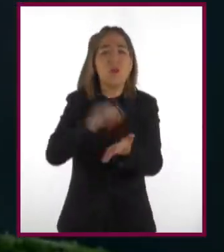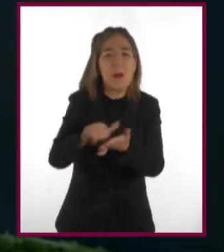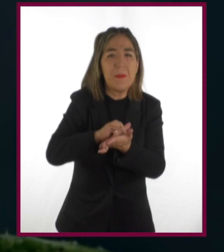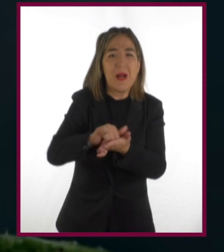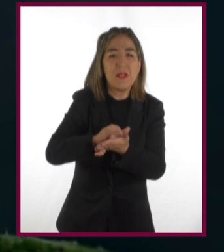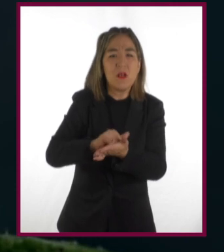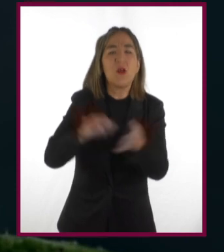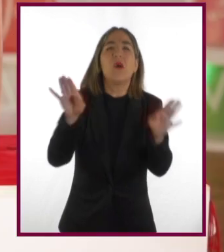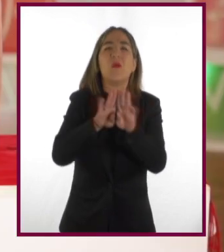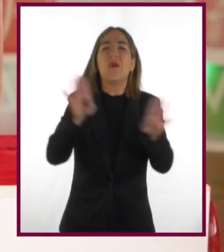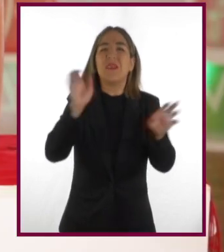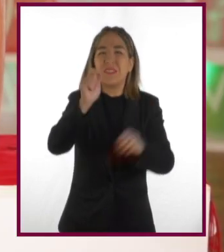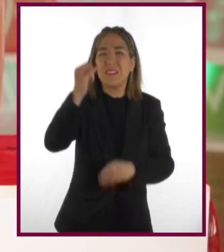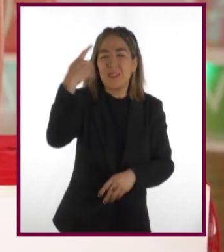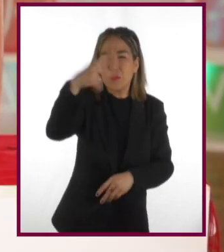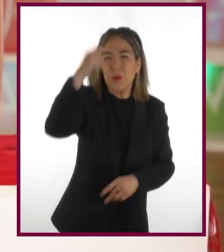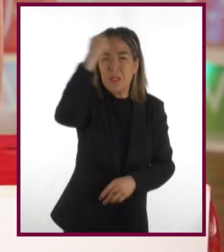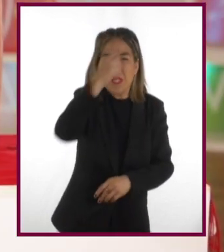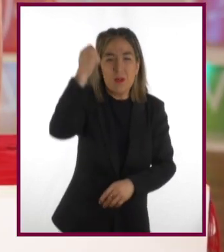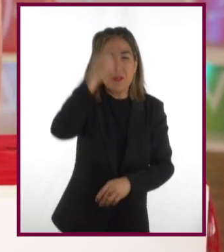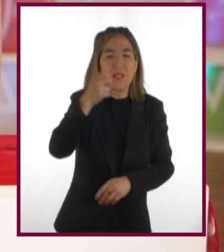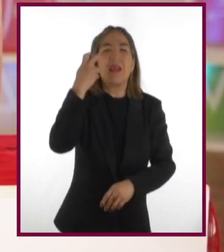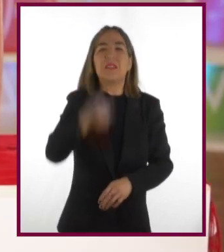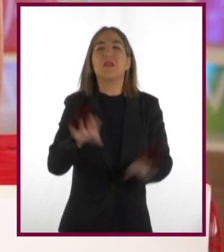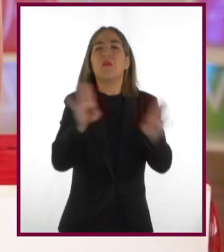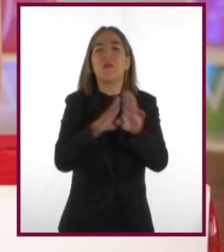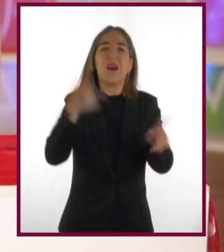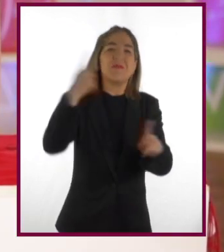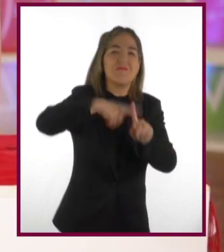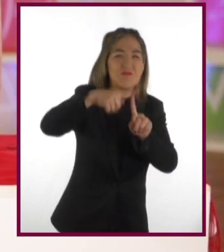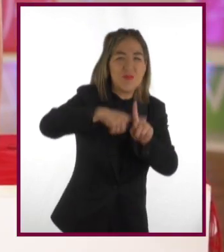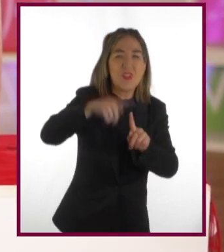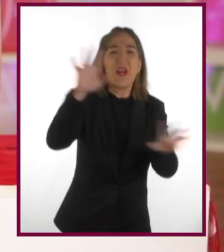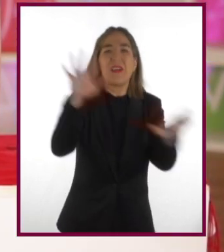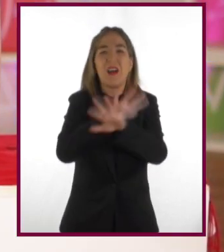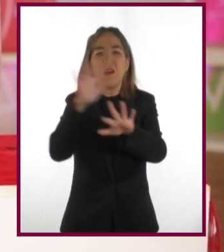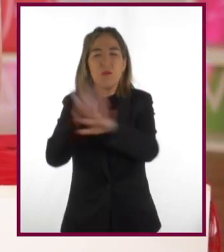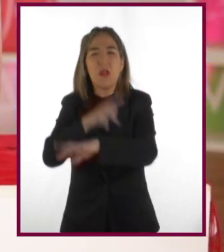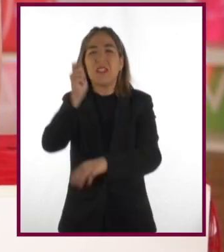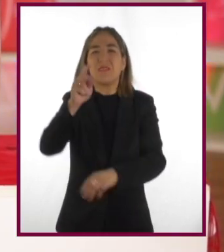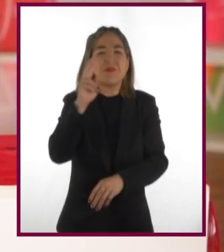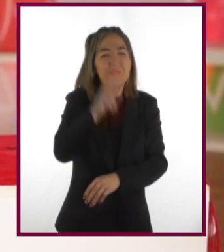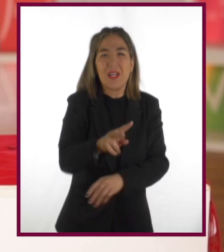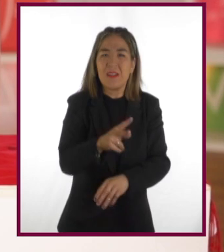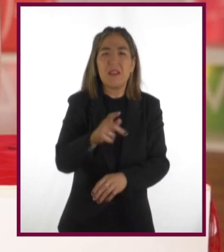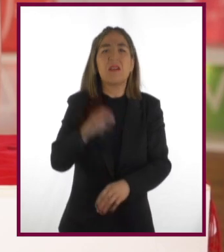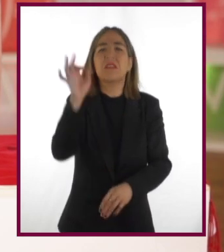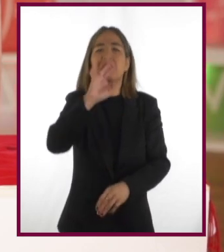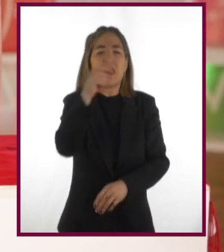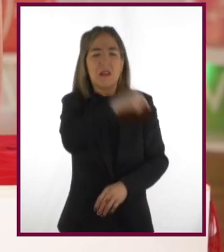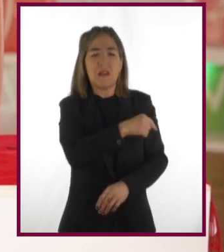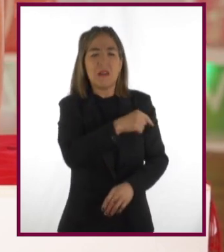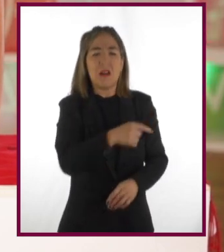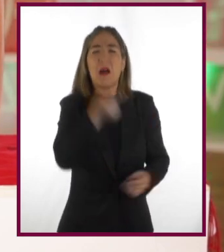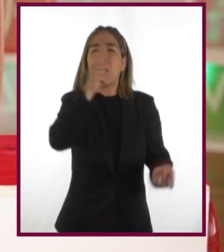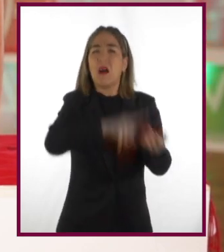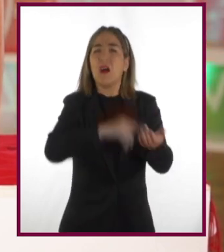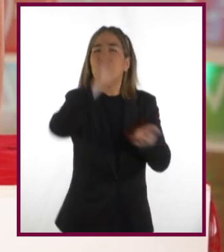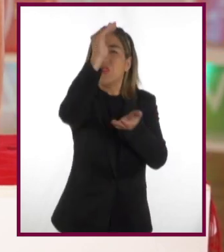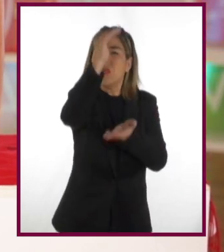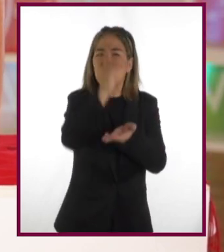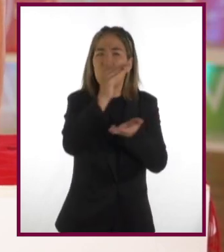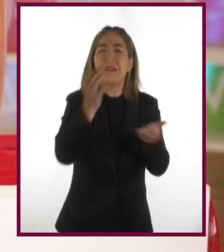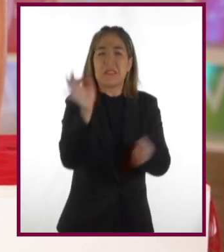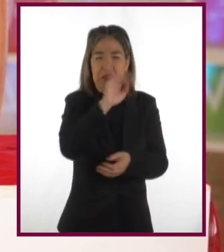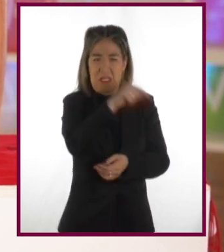la teoría del caos. Puede ser que en sistemas muy complejos como el clima no puedan observarse todas las variables, pero ¿qué pasa en sistemas